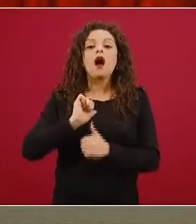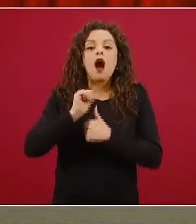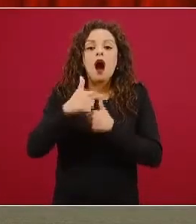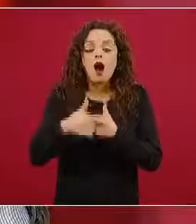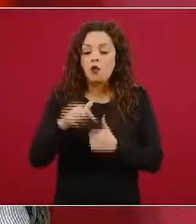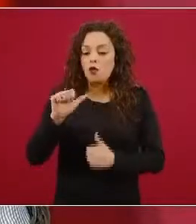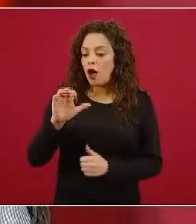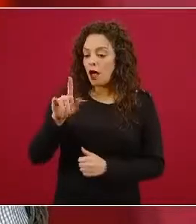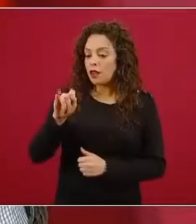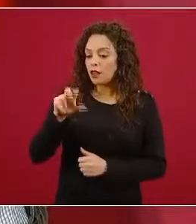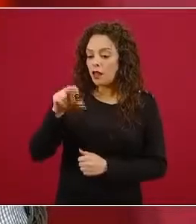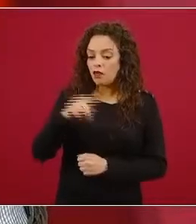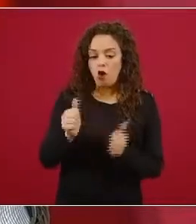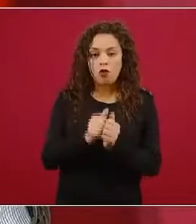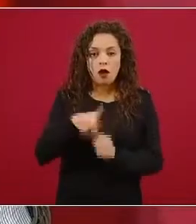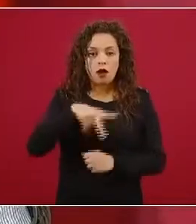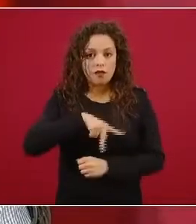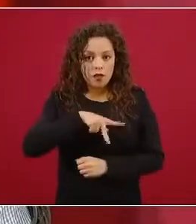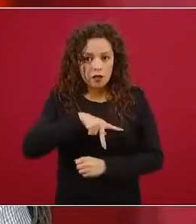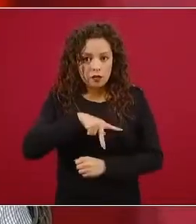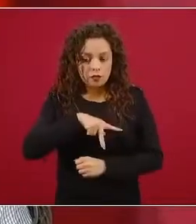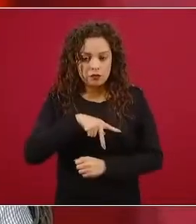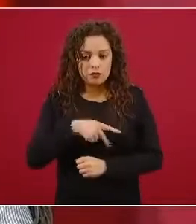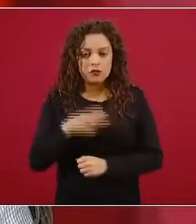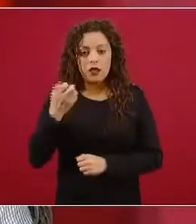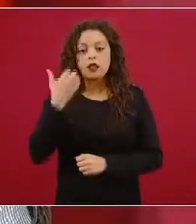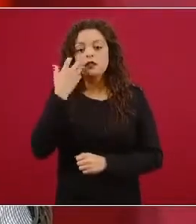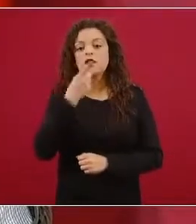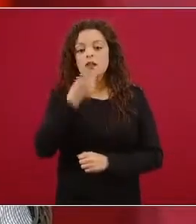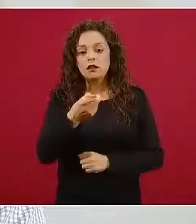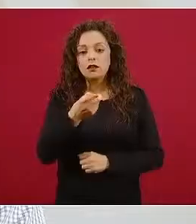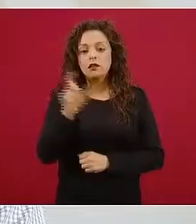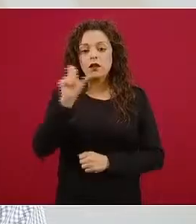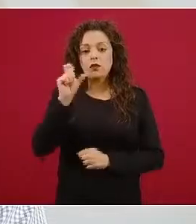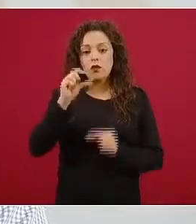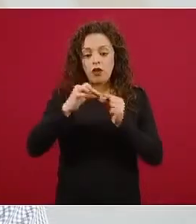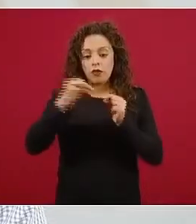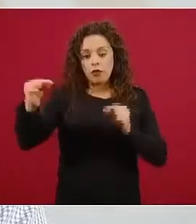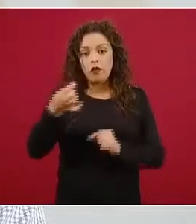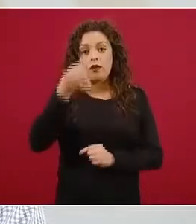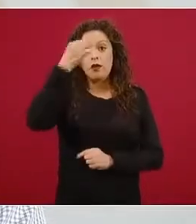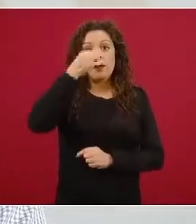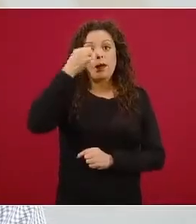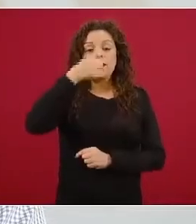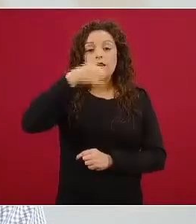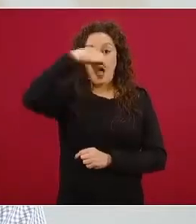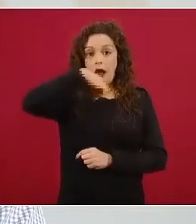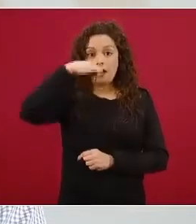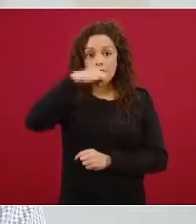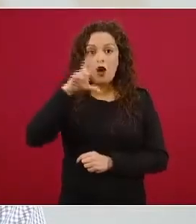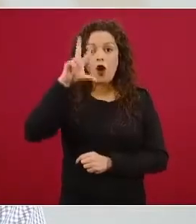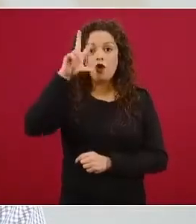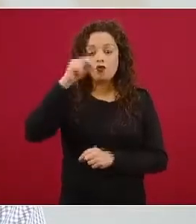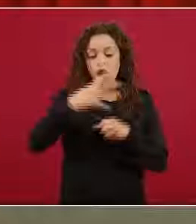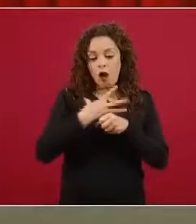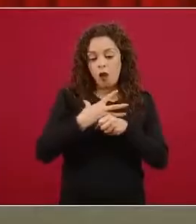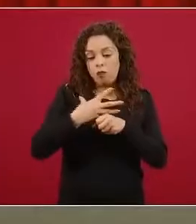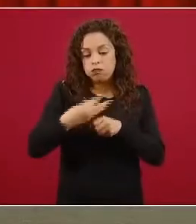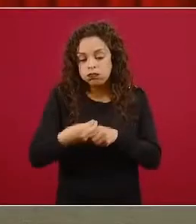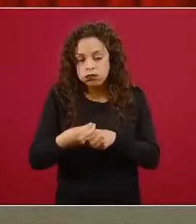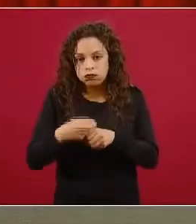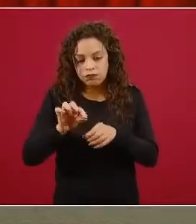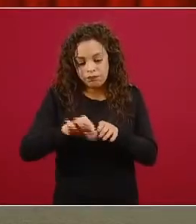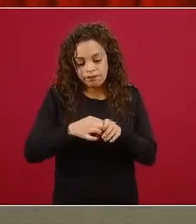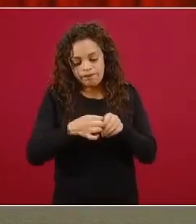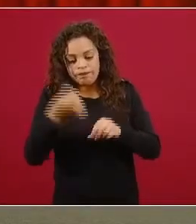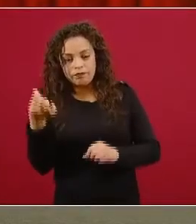que quiere decir cuando no amplifica es que muy probablemente el hisopo, cuando se tomó, no logró capturar células o en su